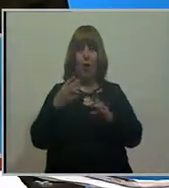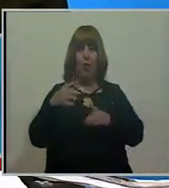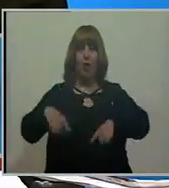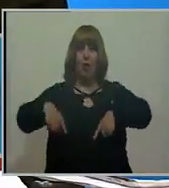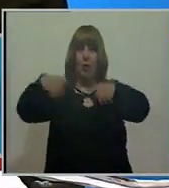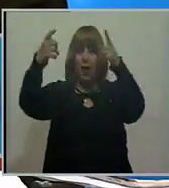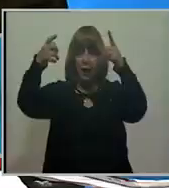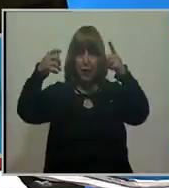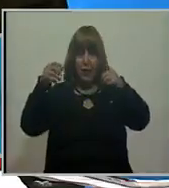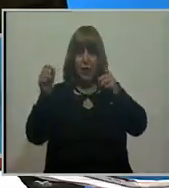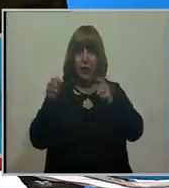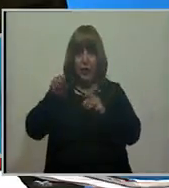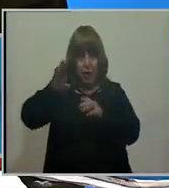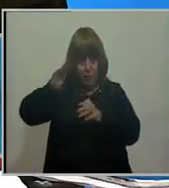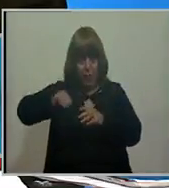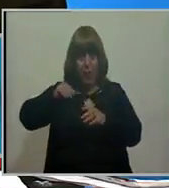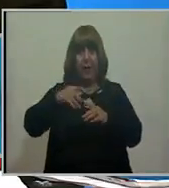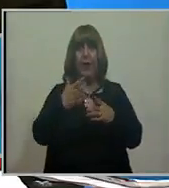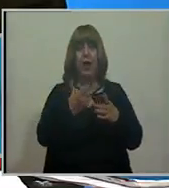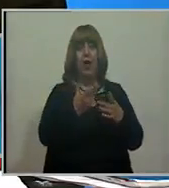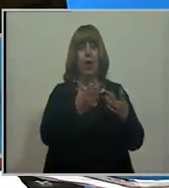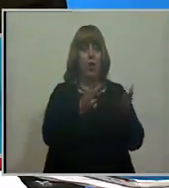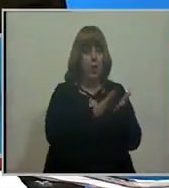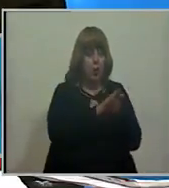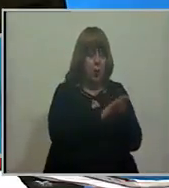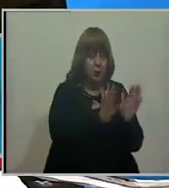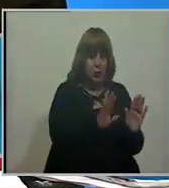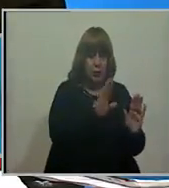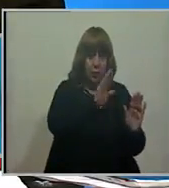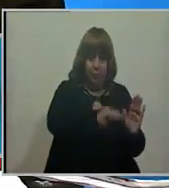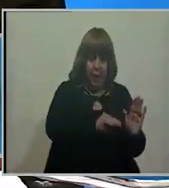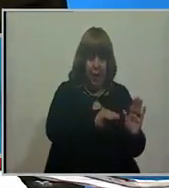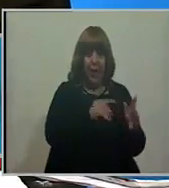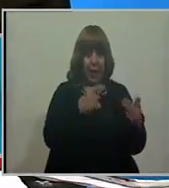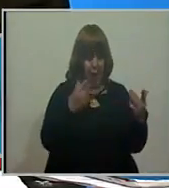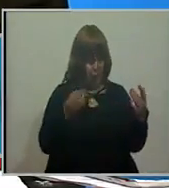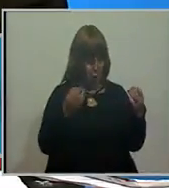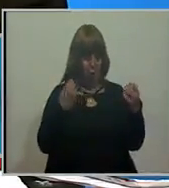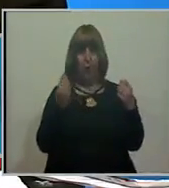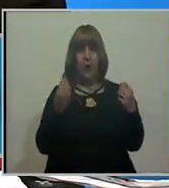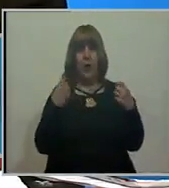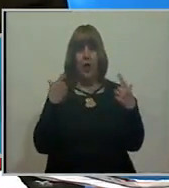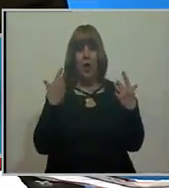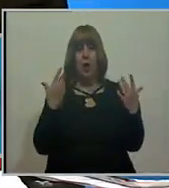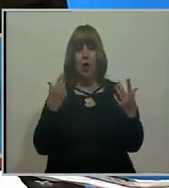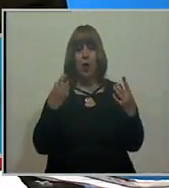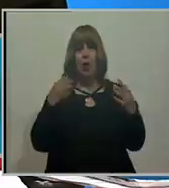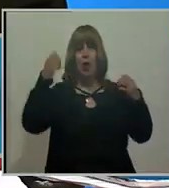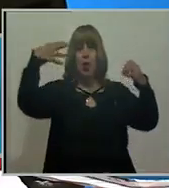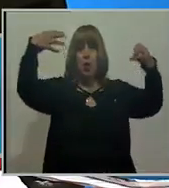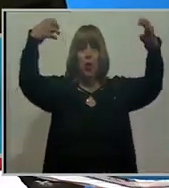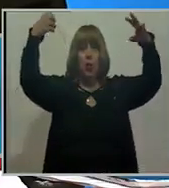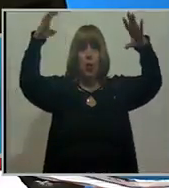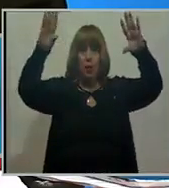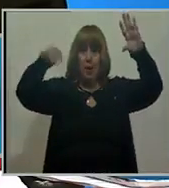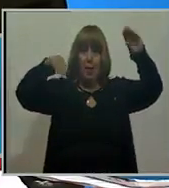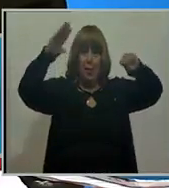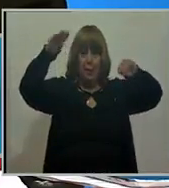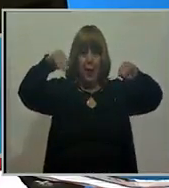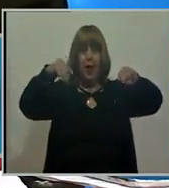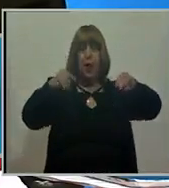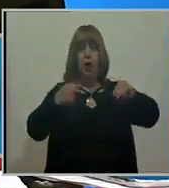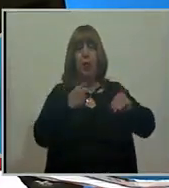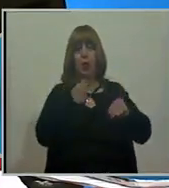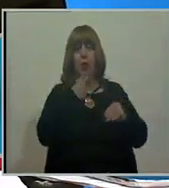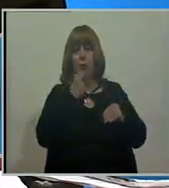instantáneo, apagando los pilotos. ¿Qué hace para ahorrar electricidad? Anda apagando las luces, desenchufando todos los